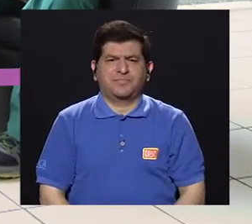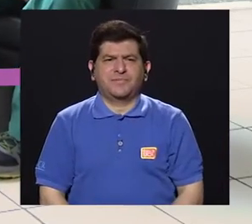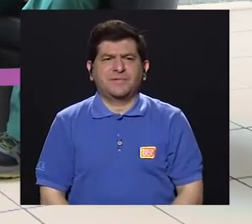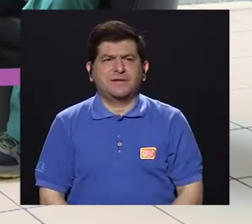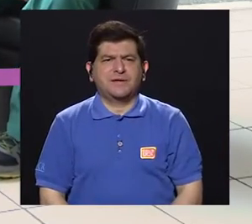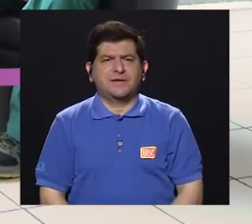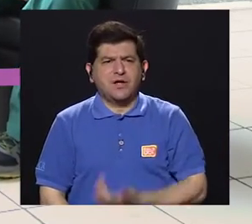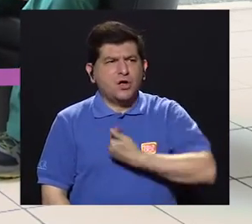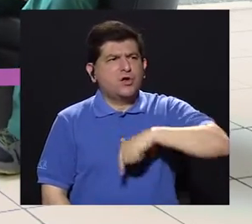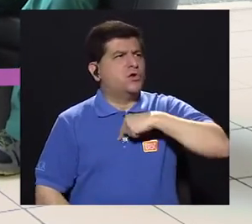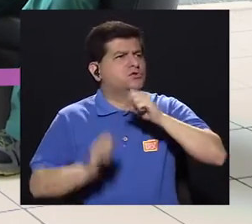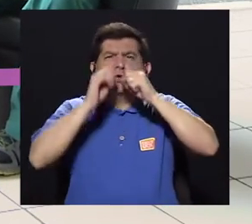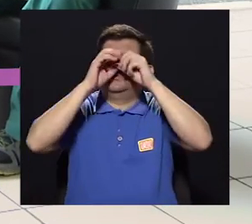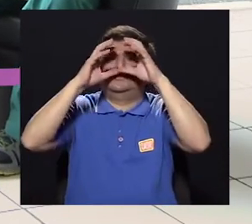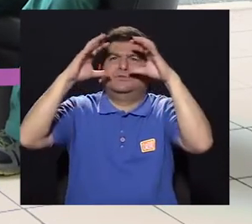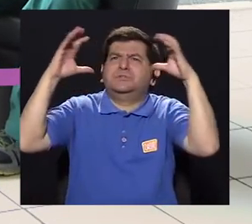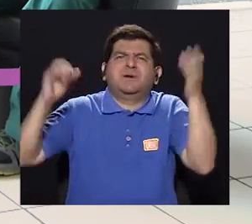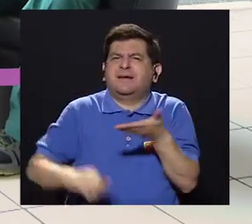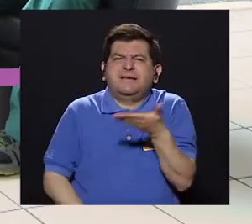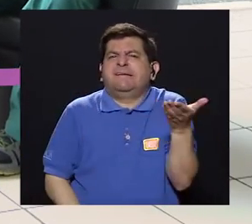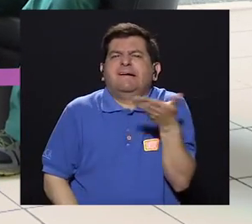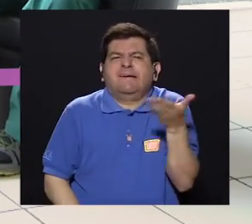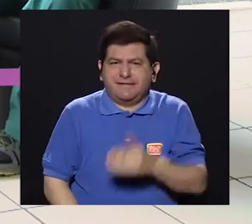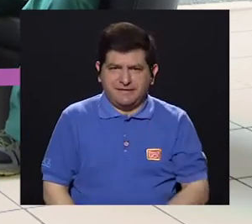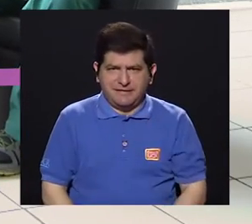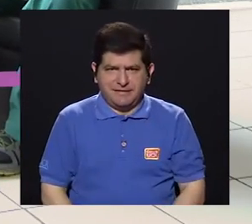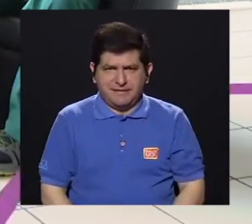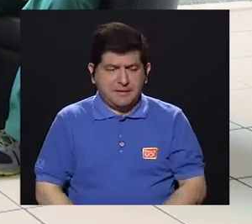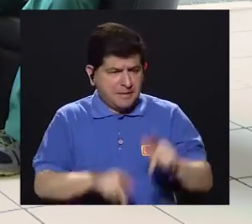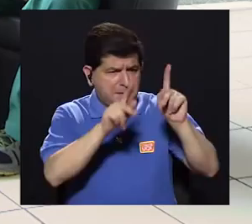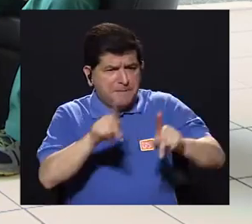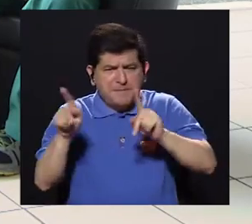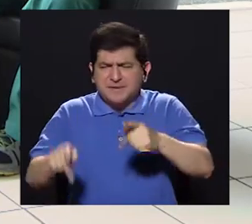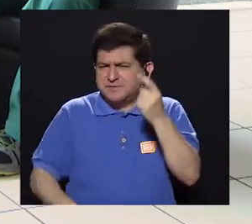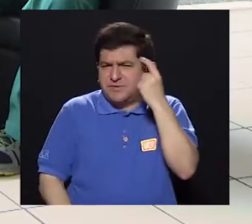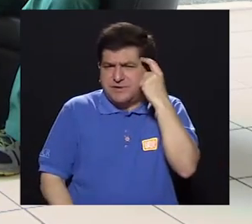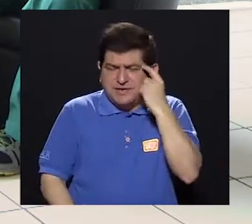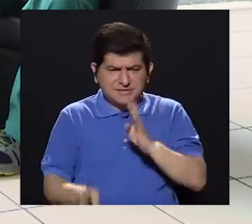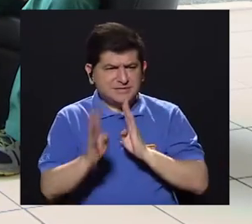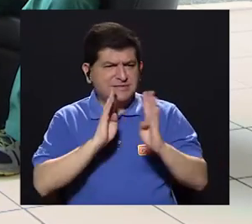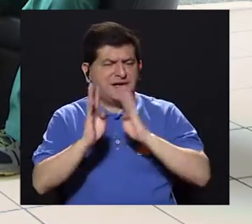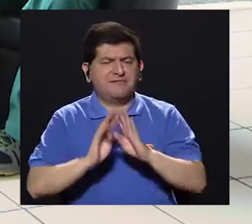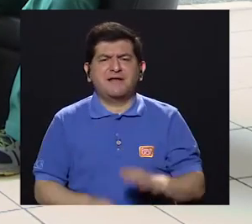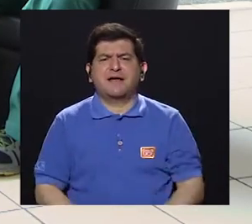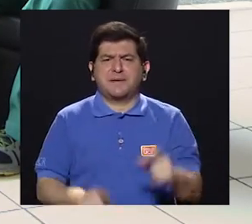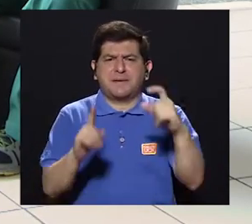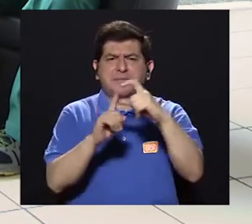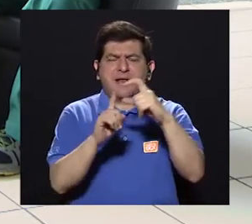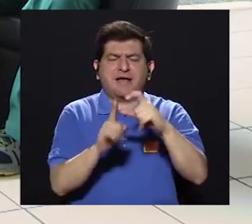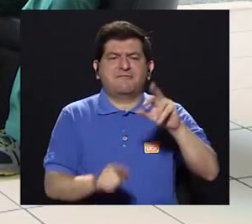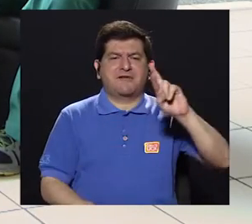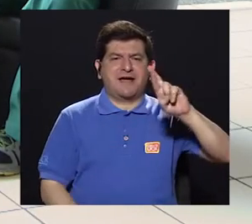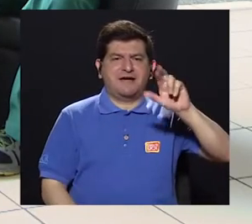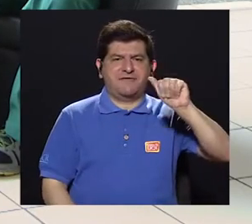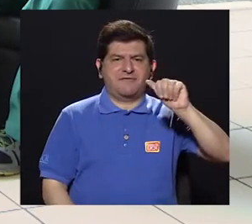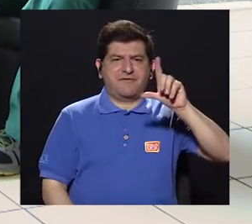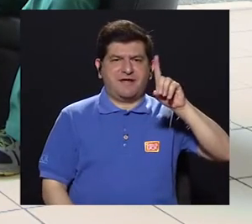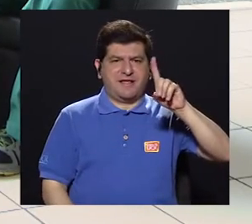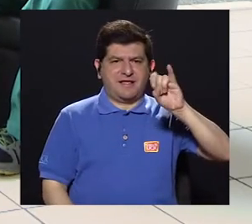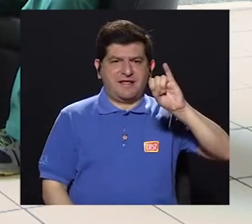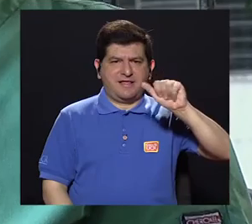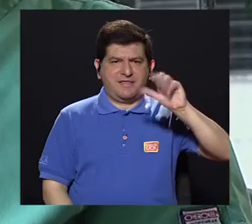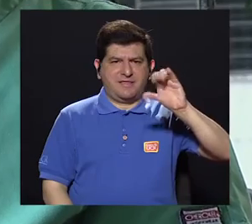preguntándole qué podemos imaginar o qué es lo que las personas deberían imaginarse cuando hablamos de la palabra